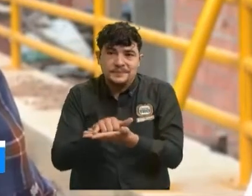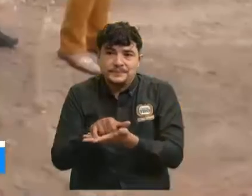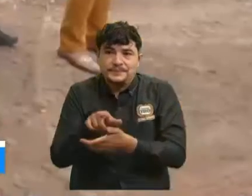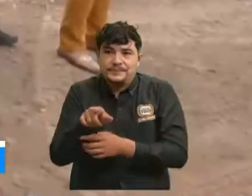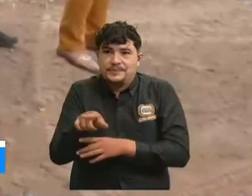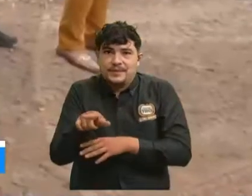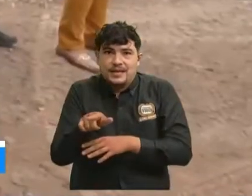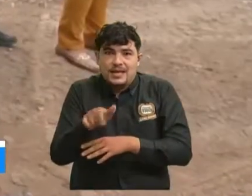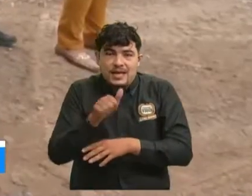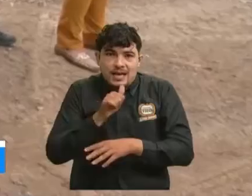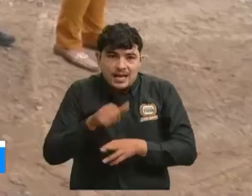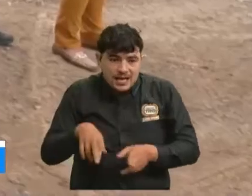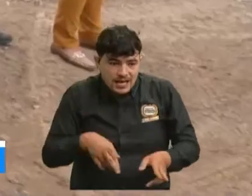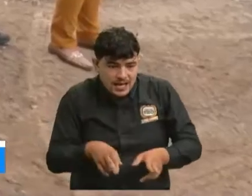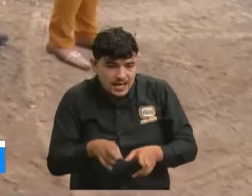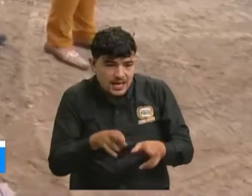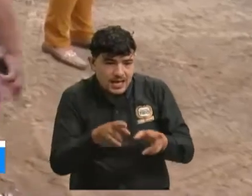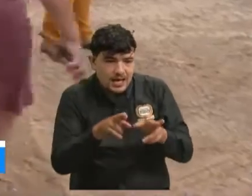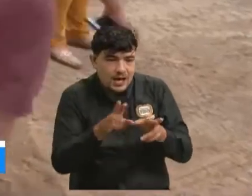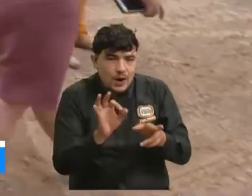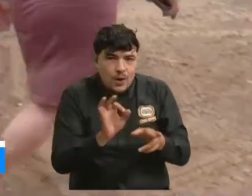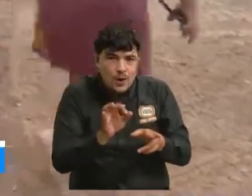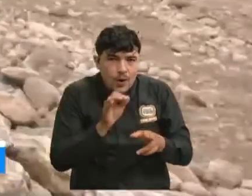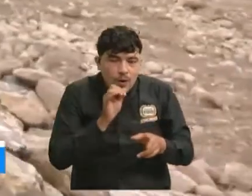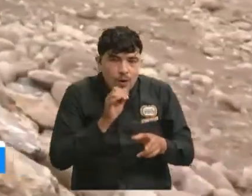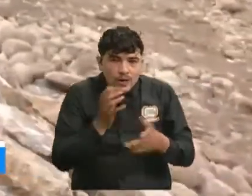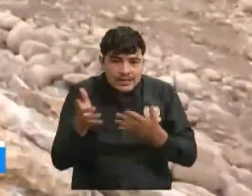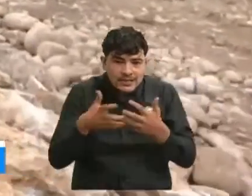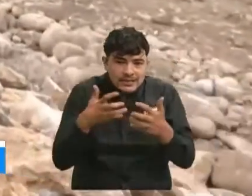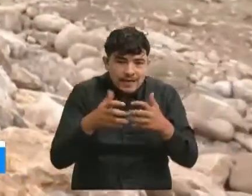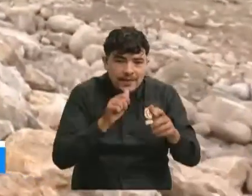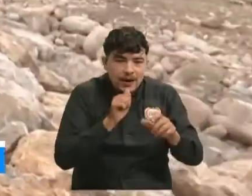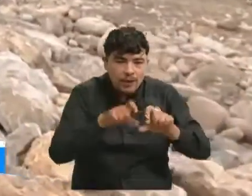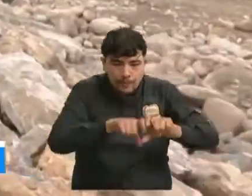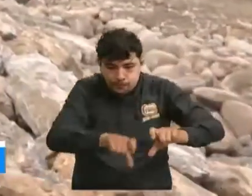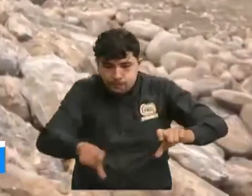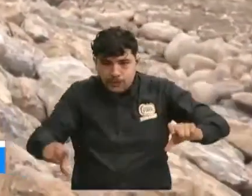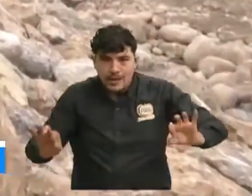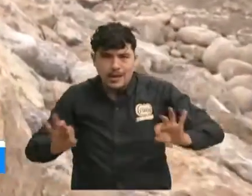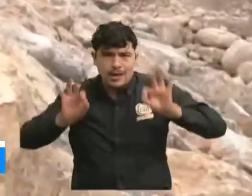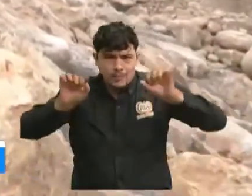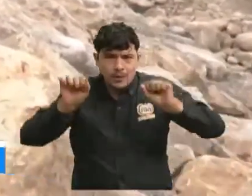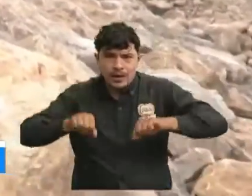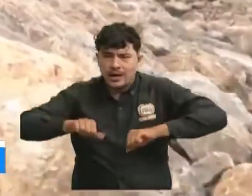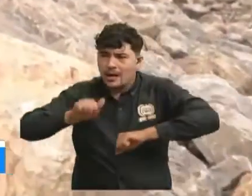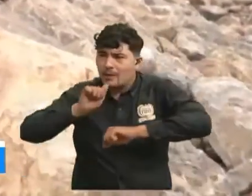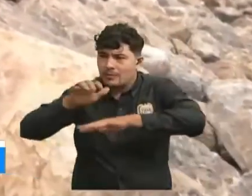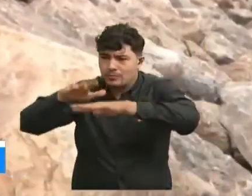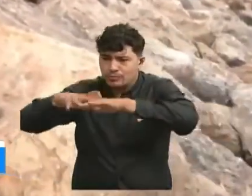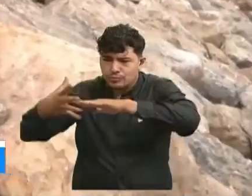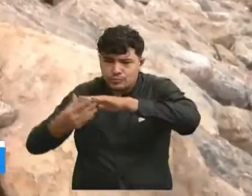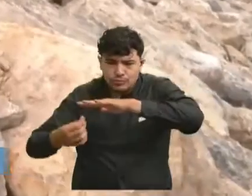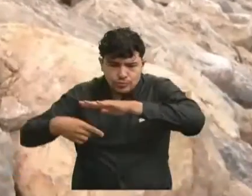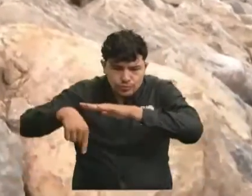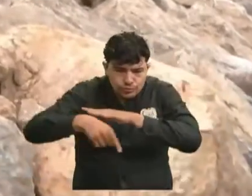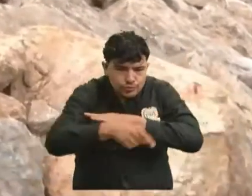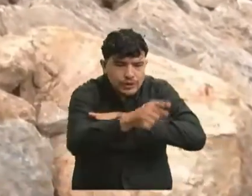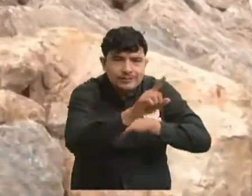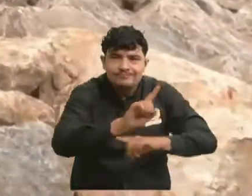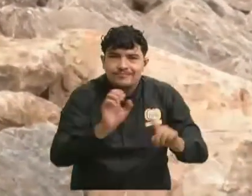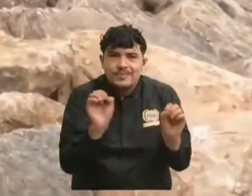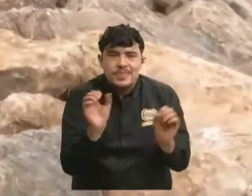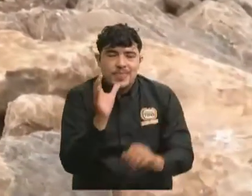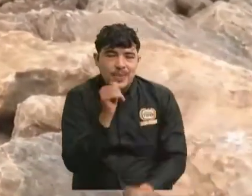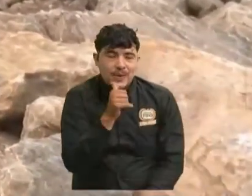la comunidad ha dicho que la subsecretaría de gobierno adelanta un plan piloto para intervenir esta situación la cual espera sea